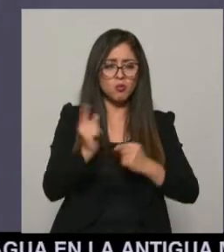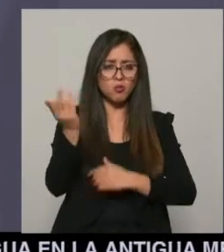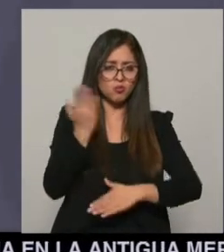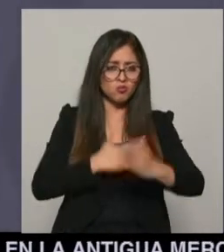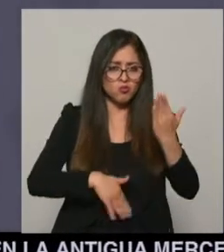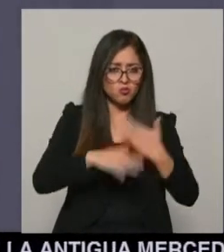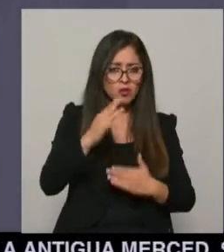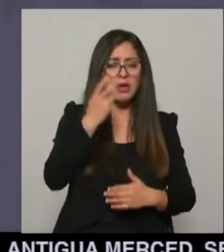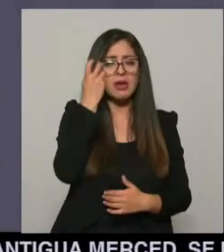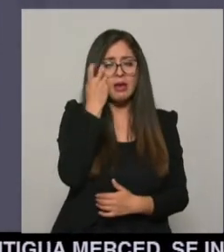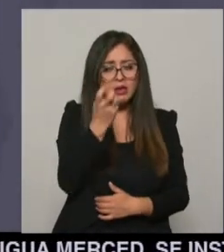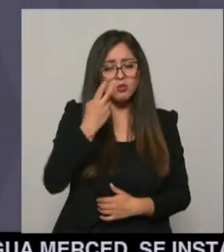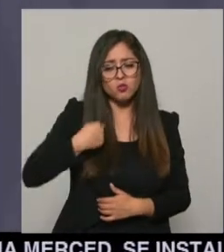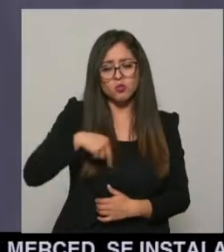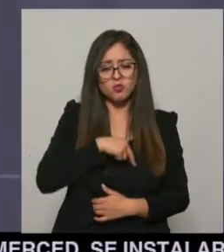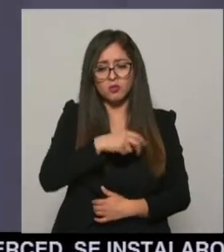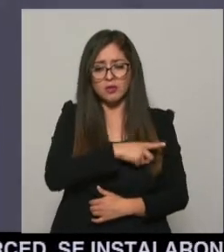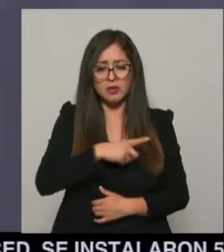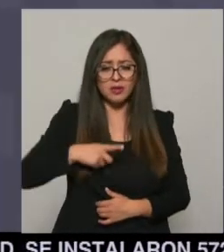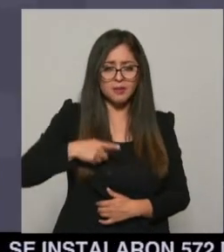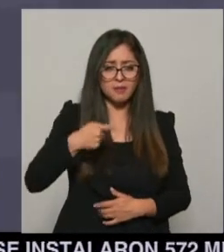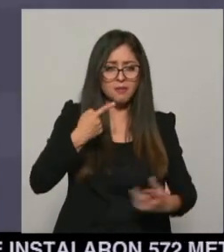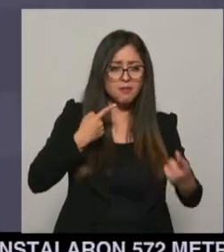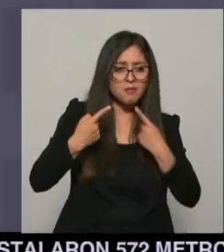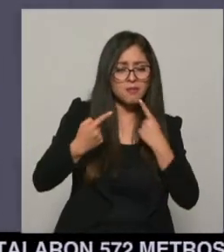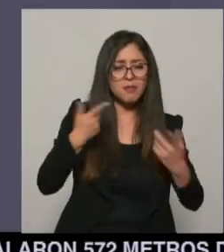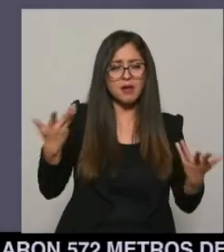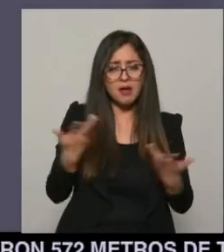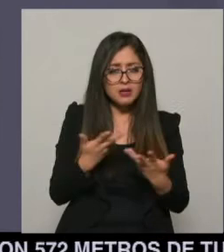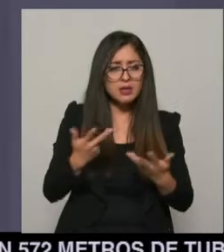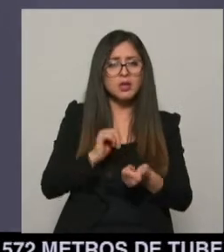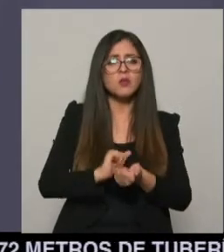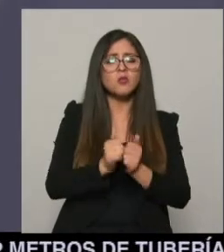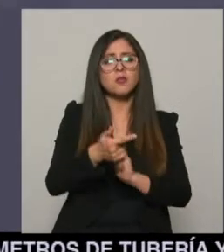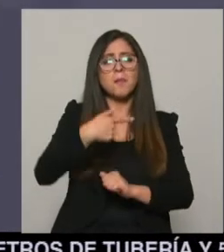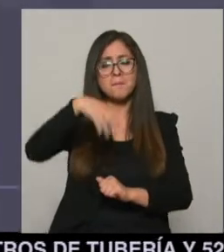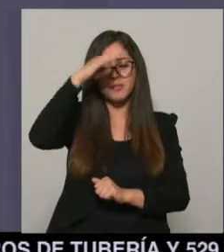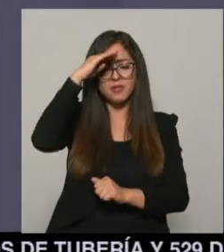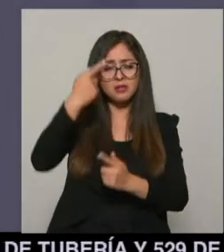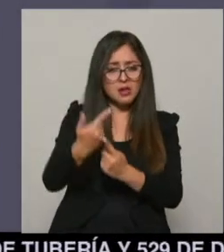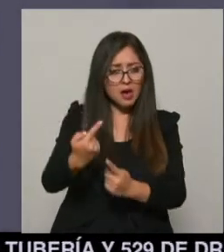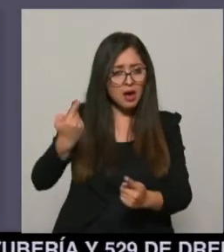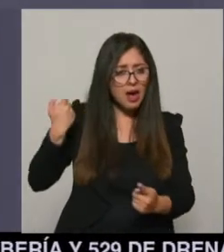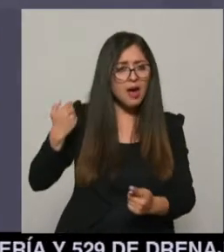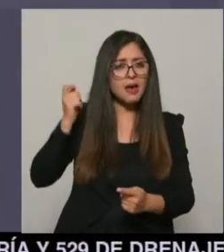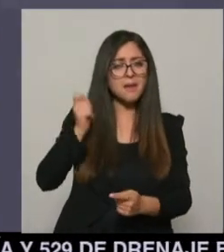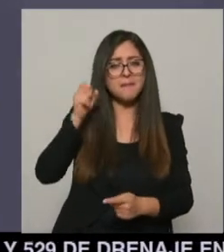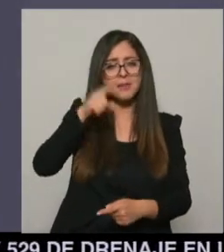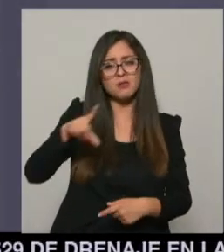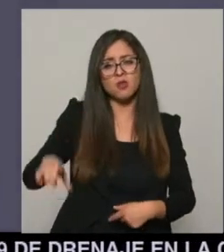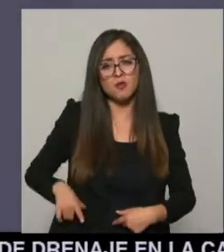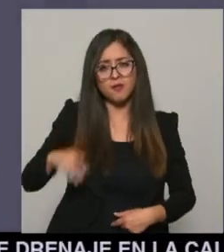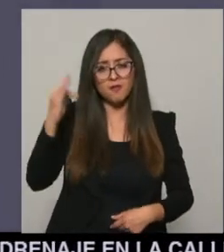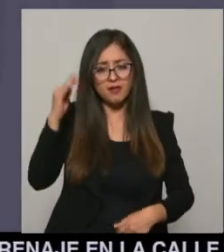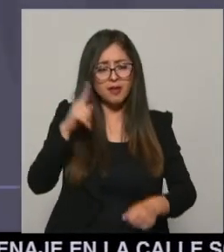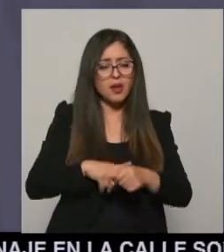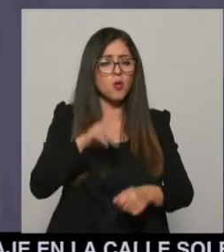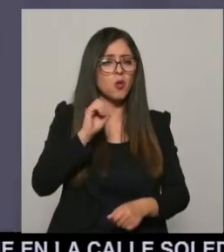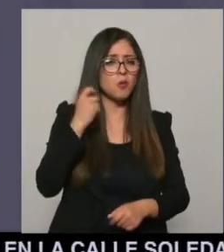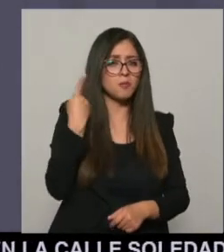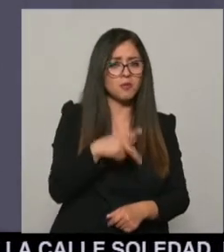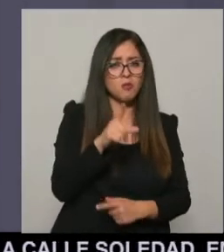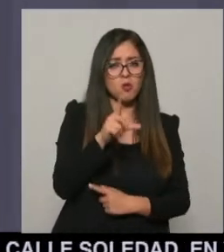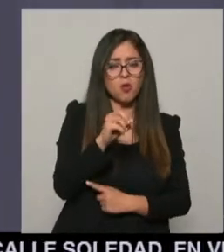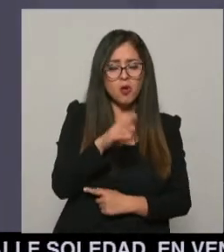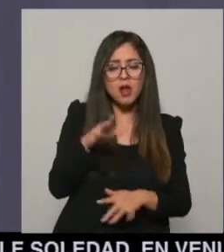que esto es lo que tendremos que hacer y no solamente pensar que lo que estaba hecho atrás mal por parte de los gobiernos federales o locales, simplemente había que